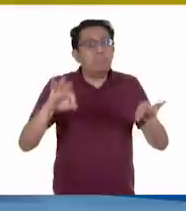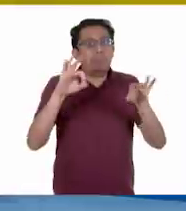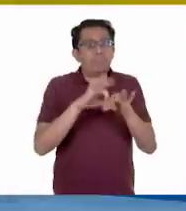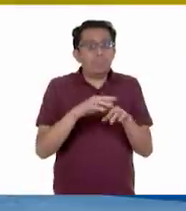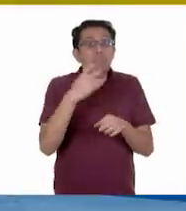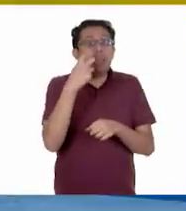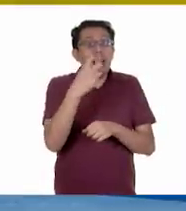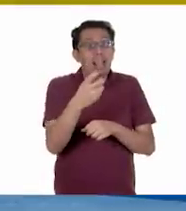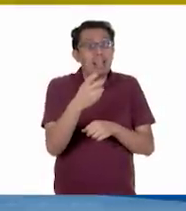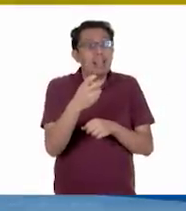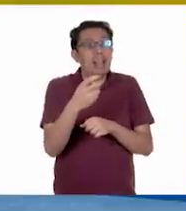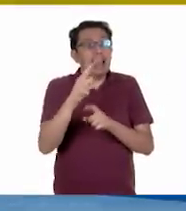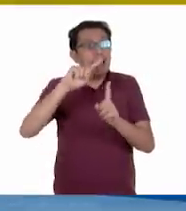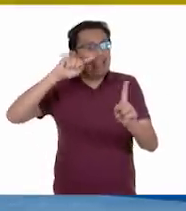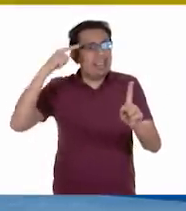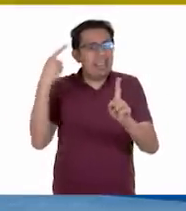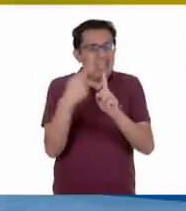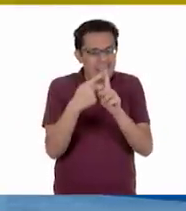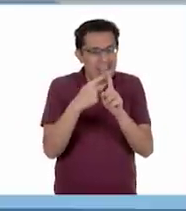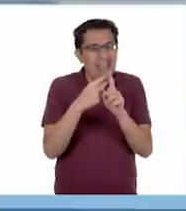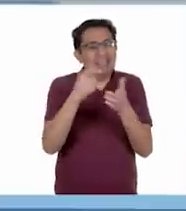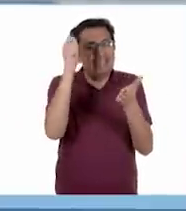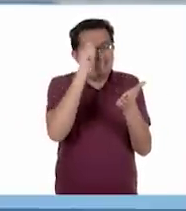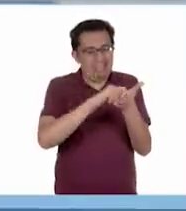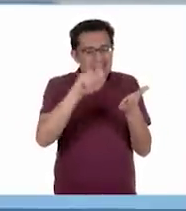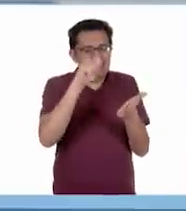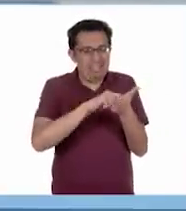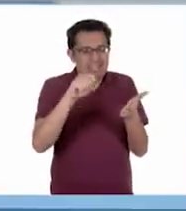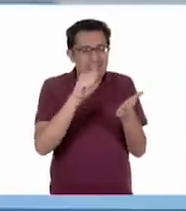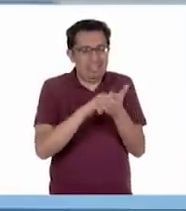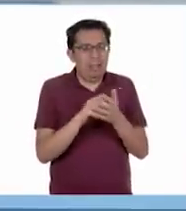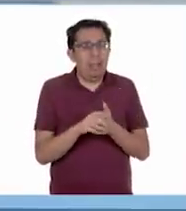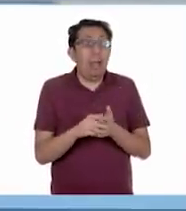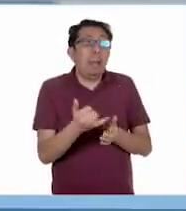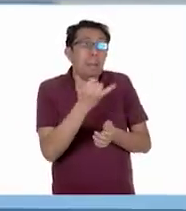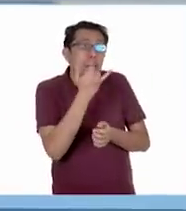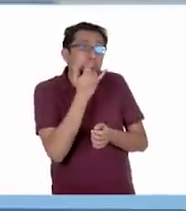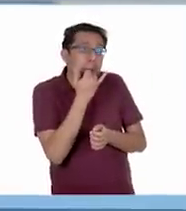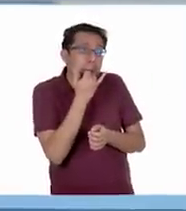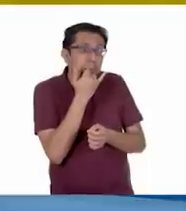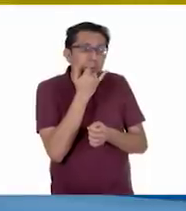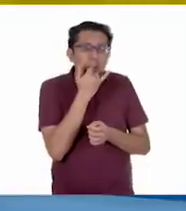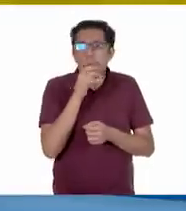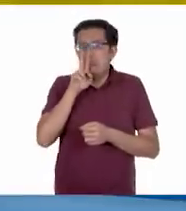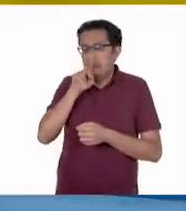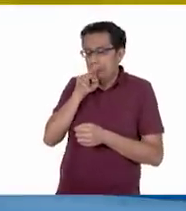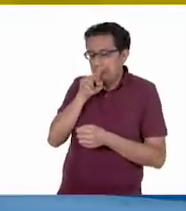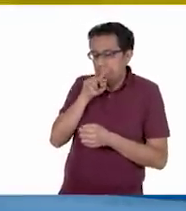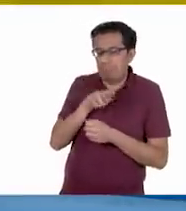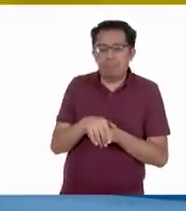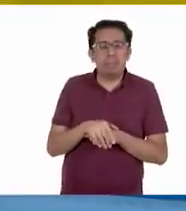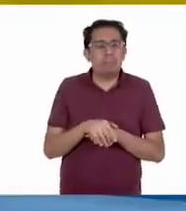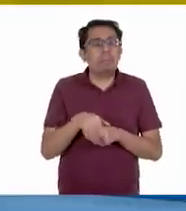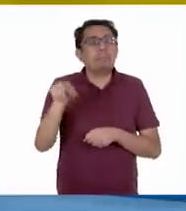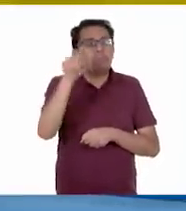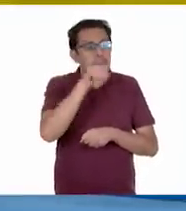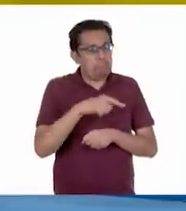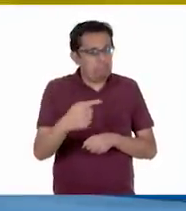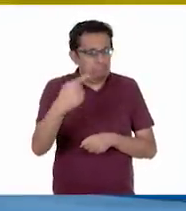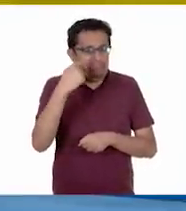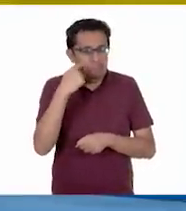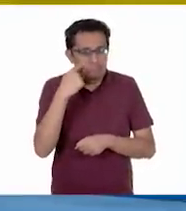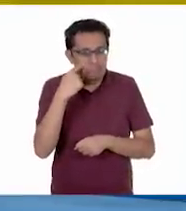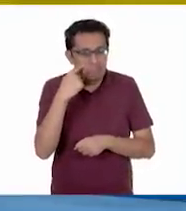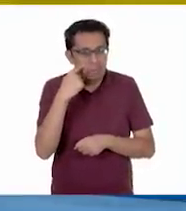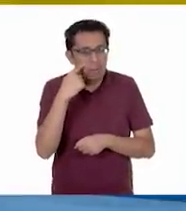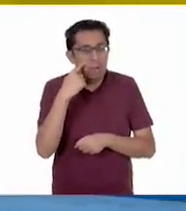esta sesión, del texto. Ay, pues, Sí es cierto. Perdón, María. No te preocupes, Raulito. A ver, muchachos, ¿cuál es la